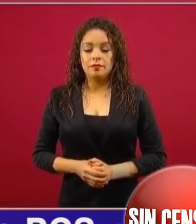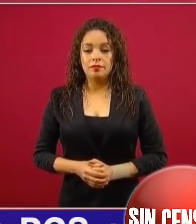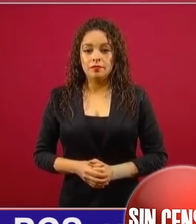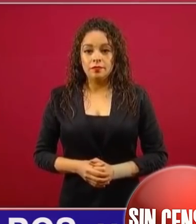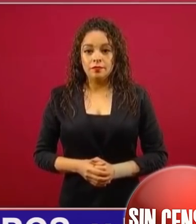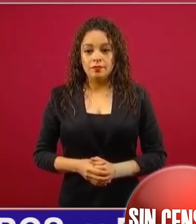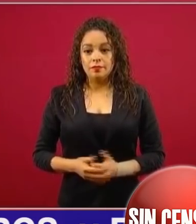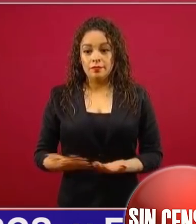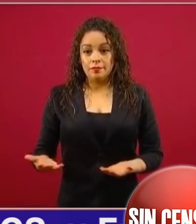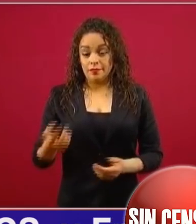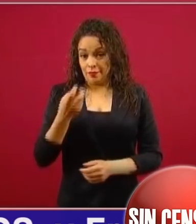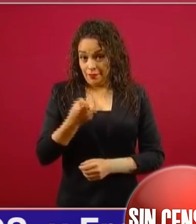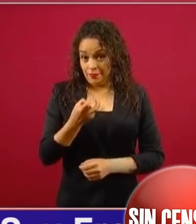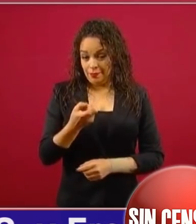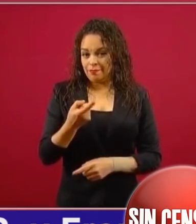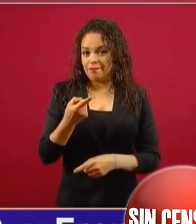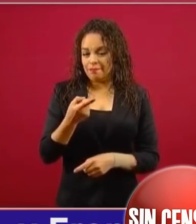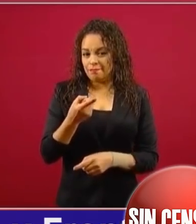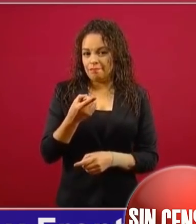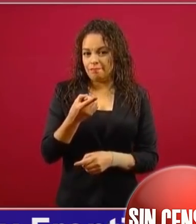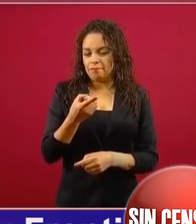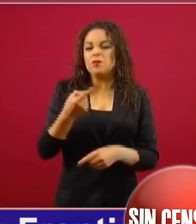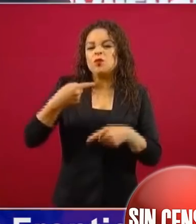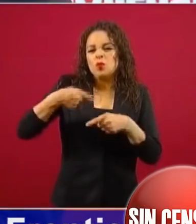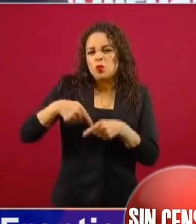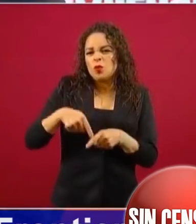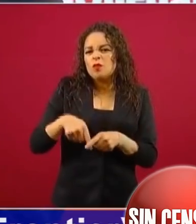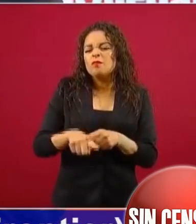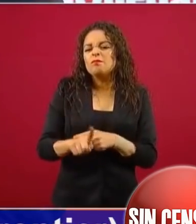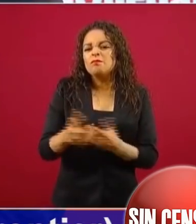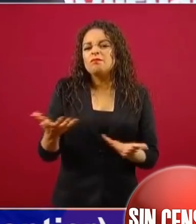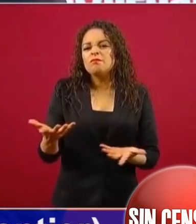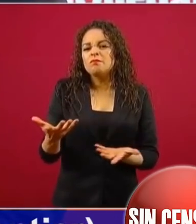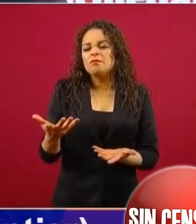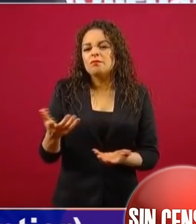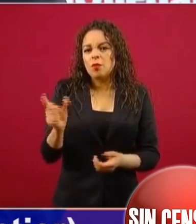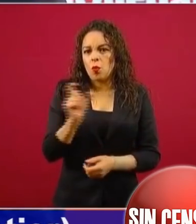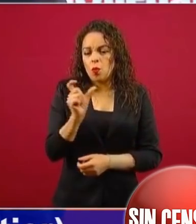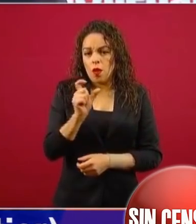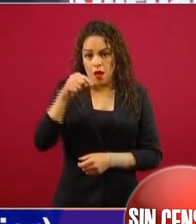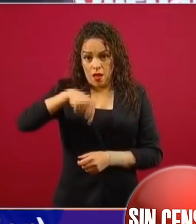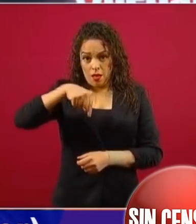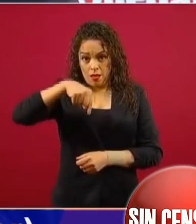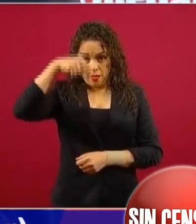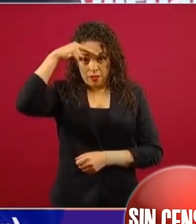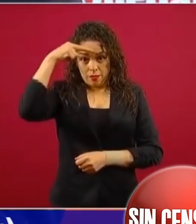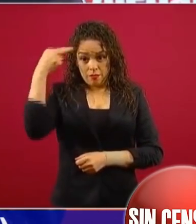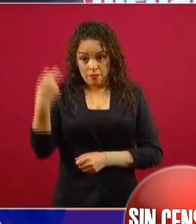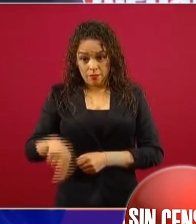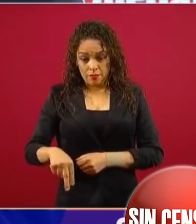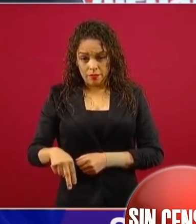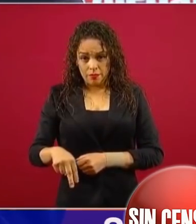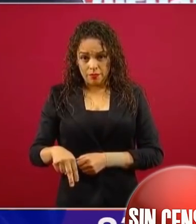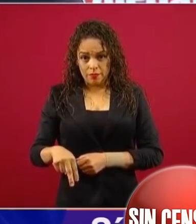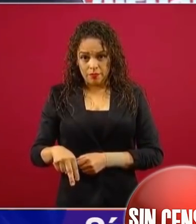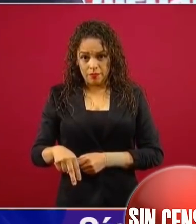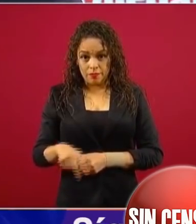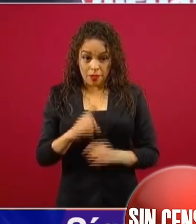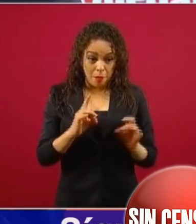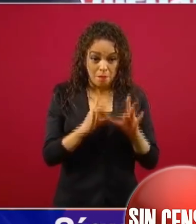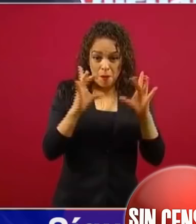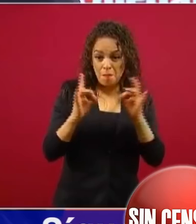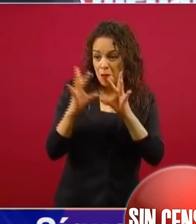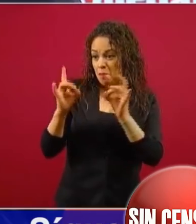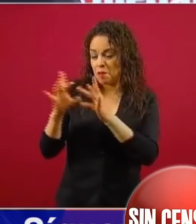se inicia, comienza en México, y no hay casualidades,